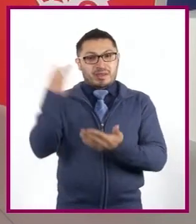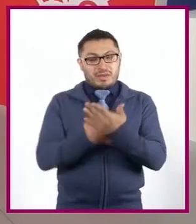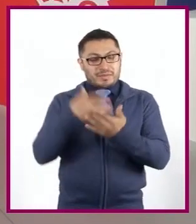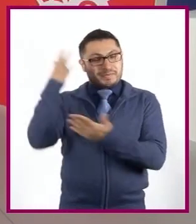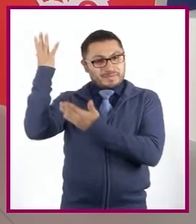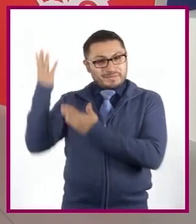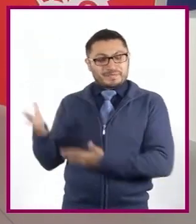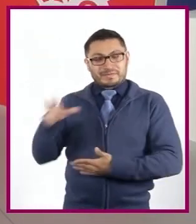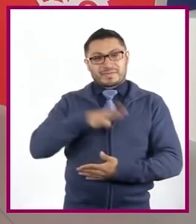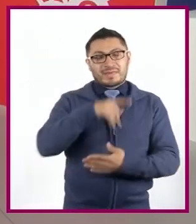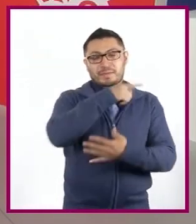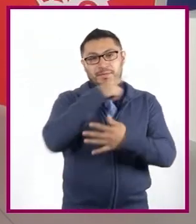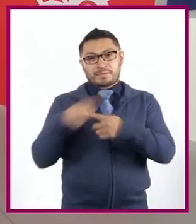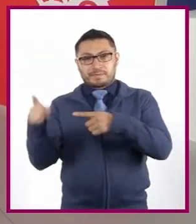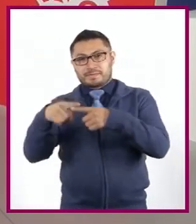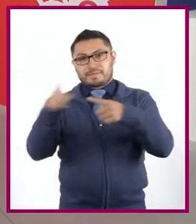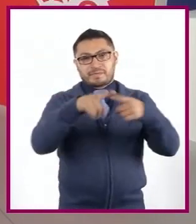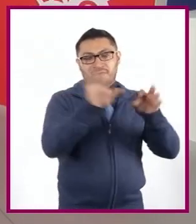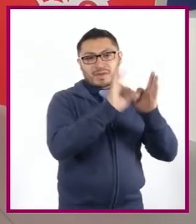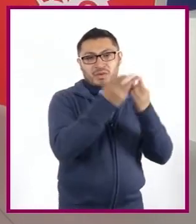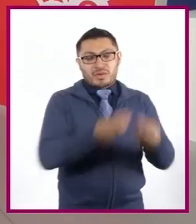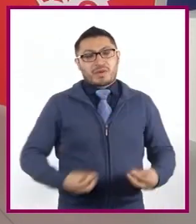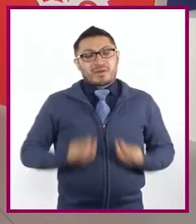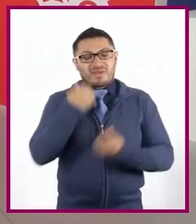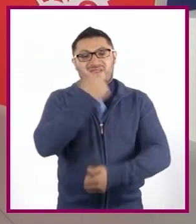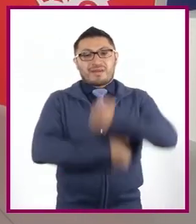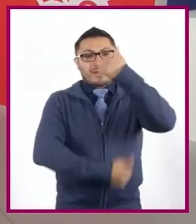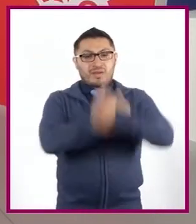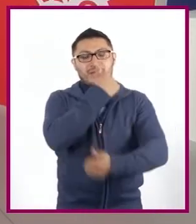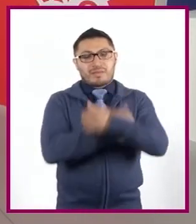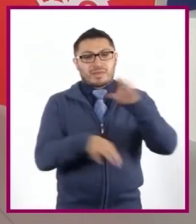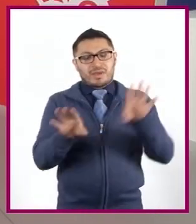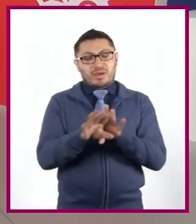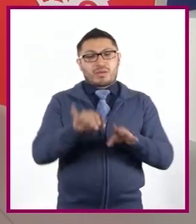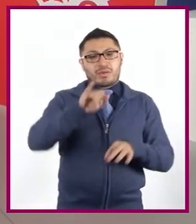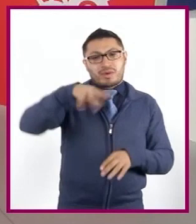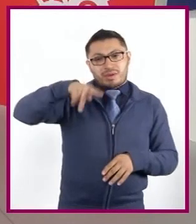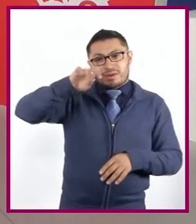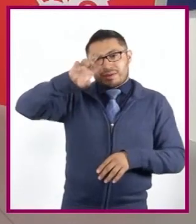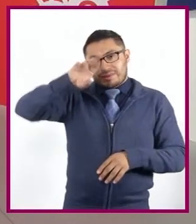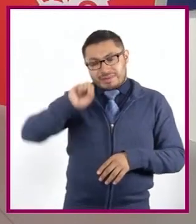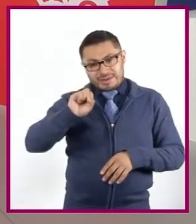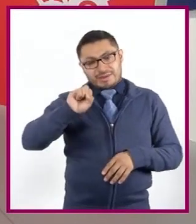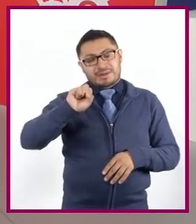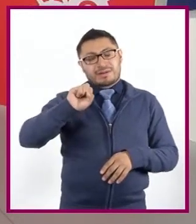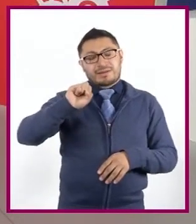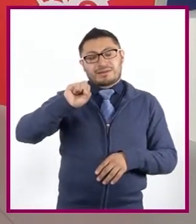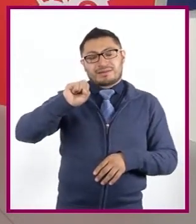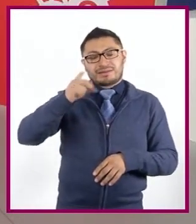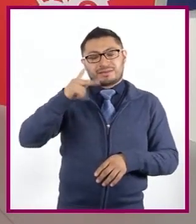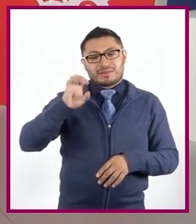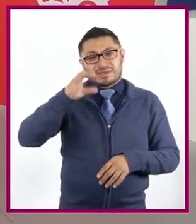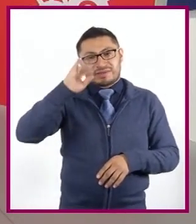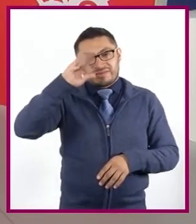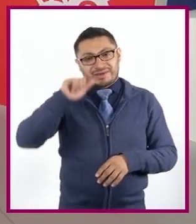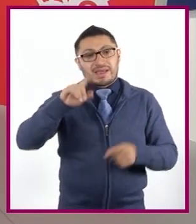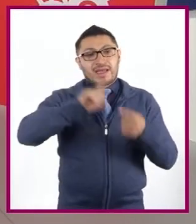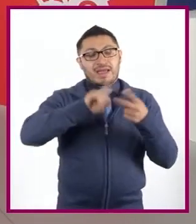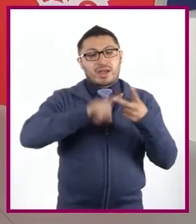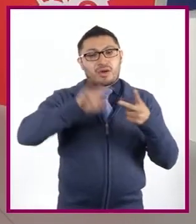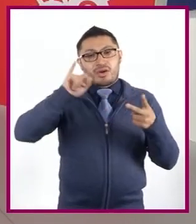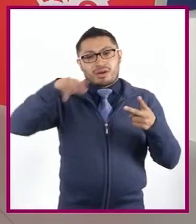mostraron a diversos organismos compitiendo de manera interespecífica o intraespecífica, ya sea